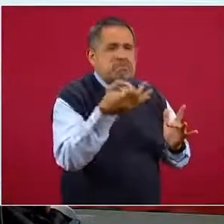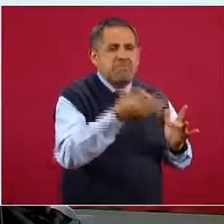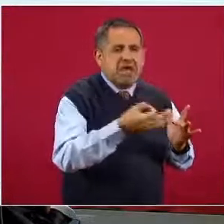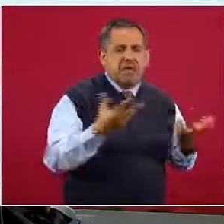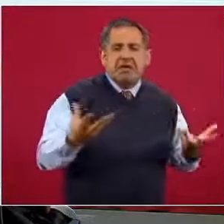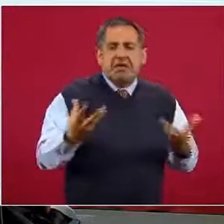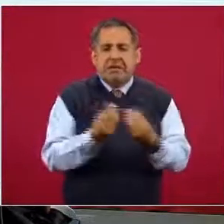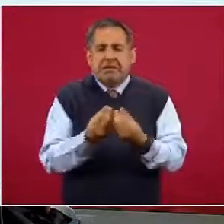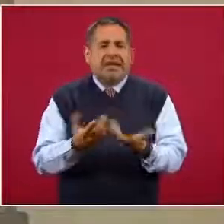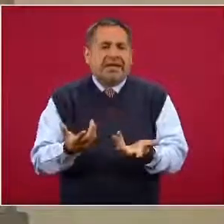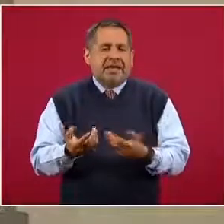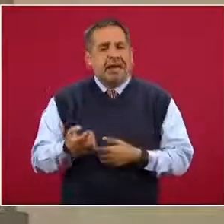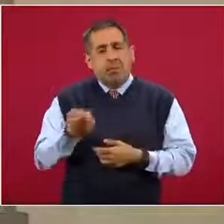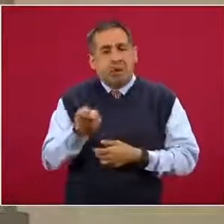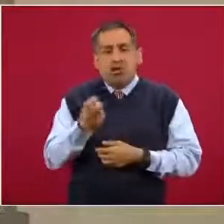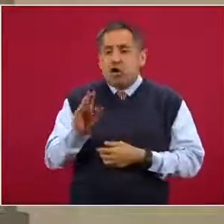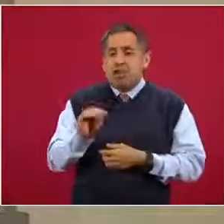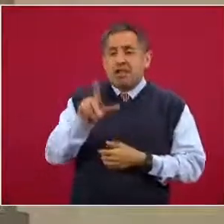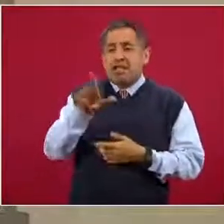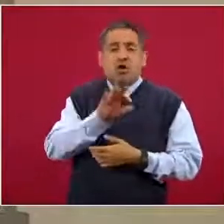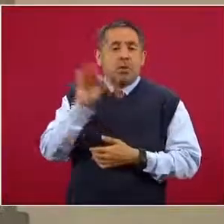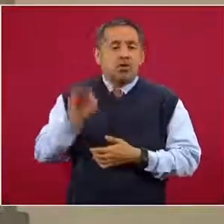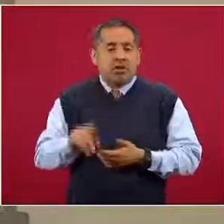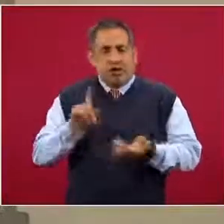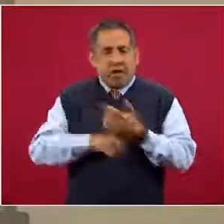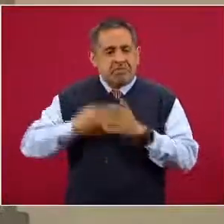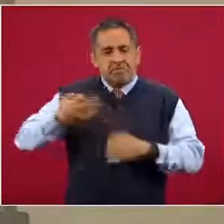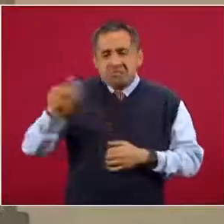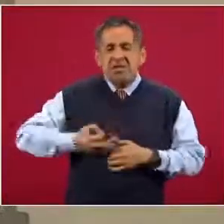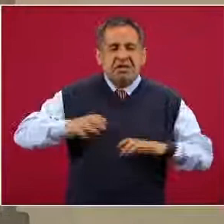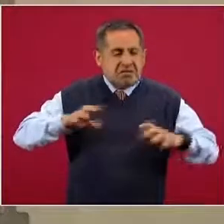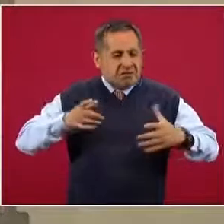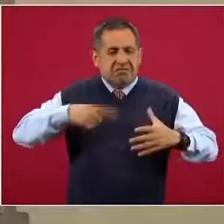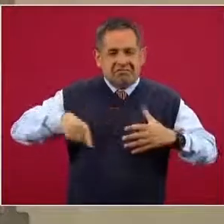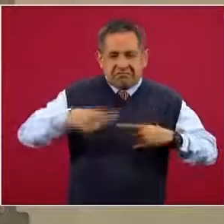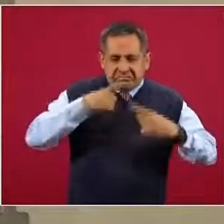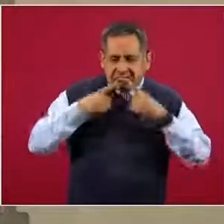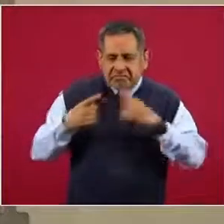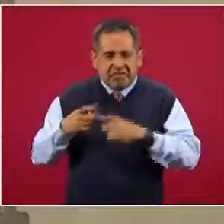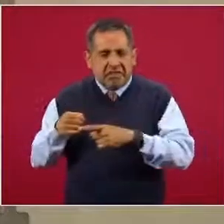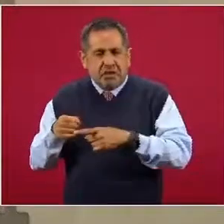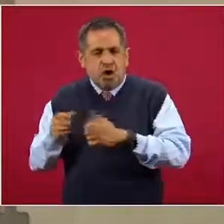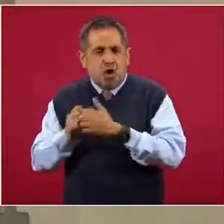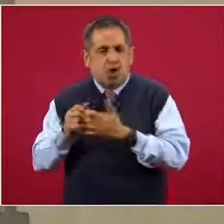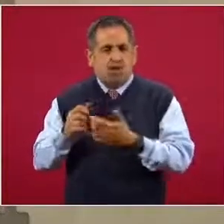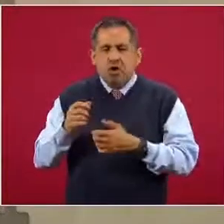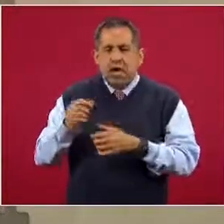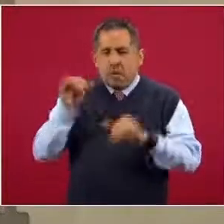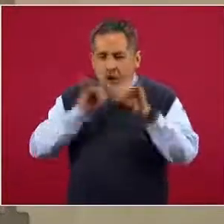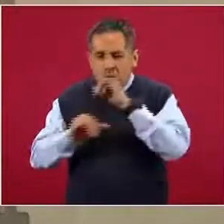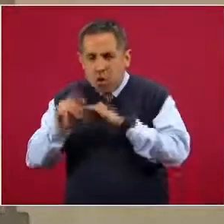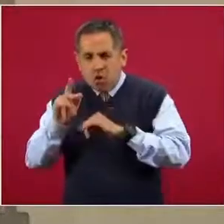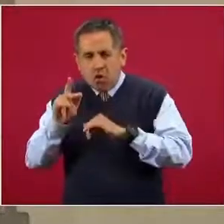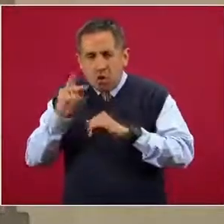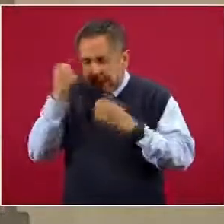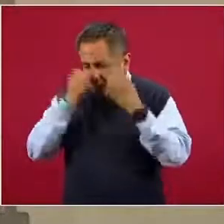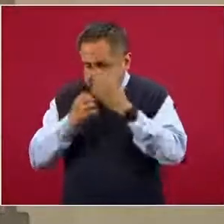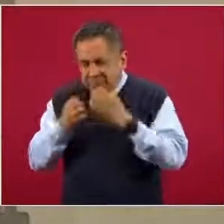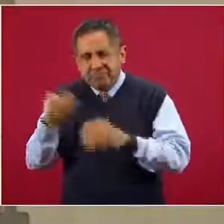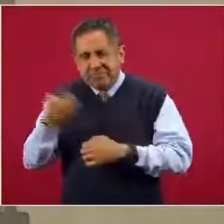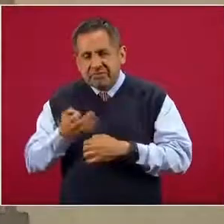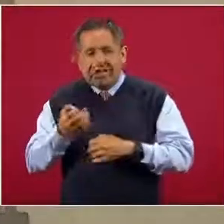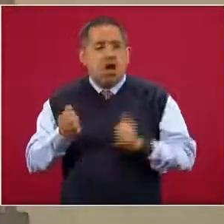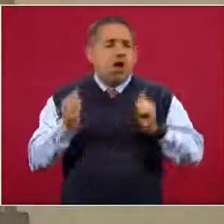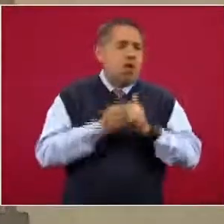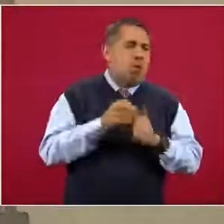el 97% de ellos han sido confirmados por la vía del laboratorio, es decir, con una prueba confirmatoria,